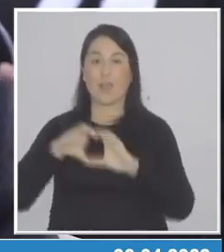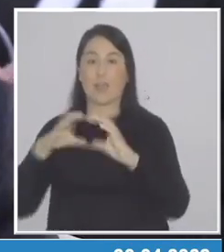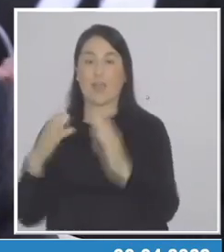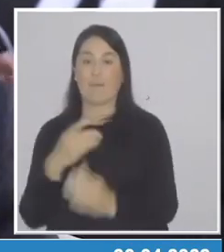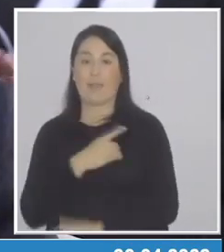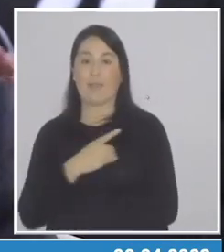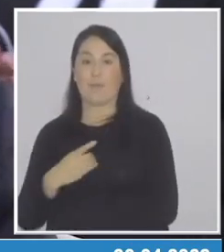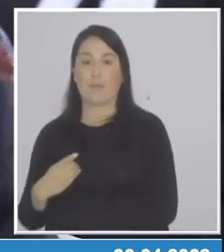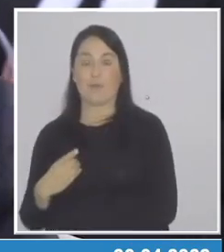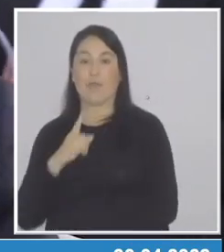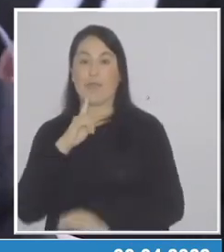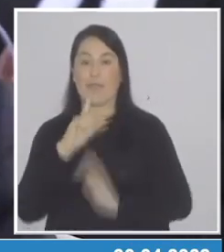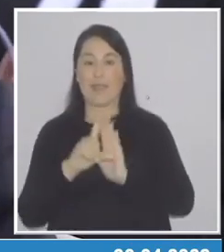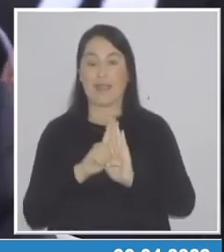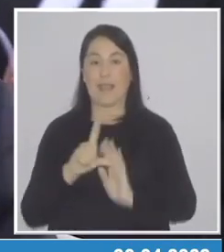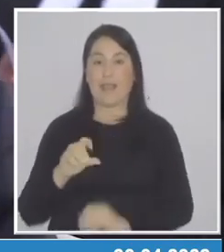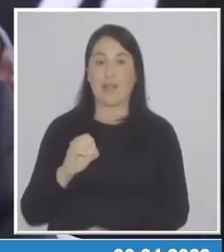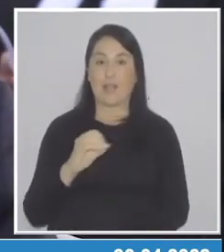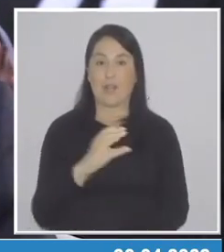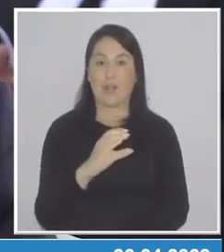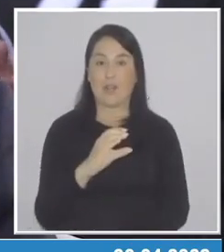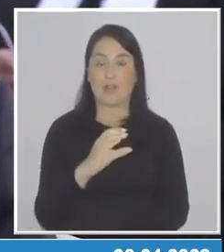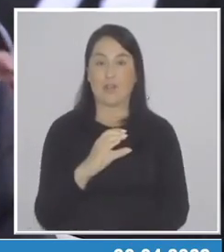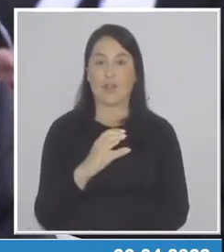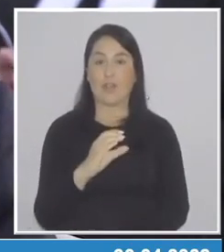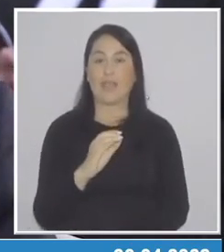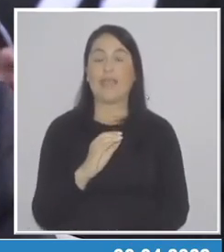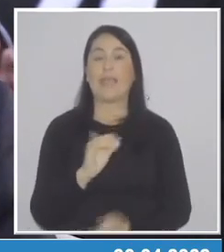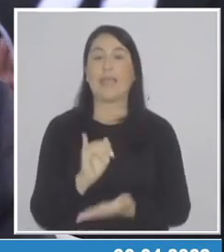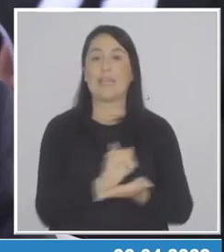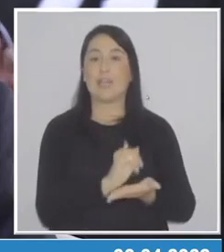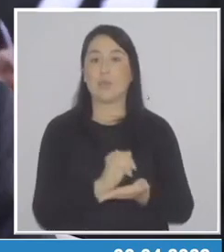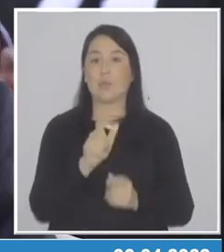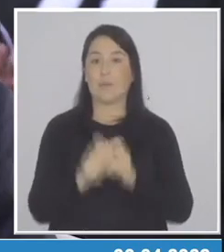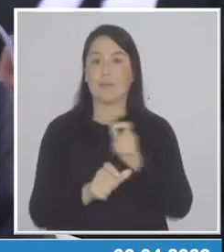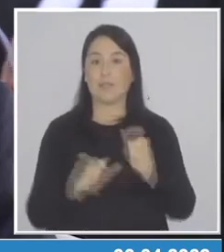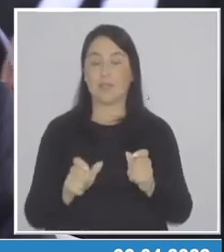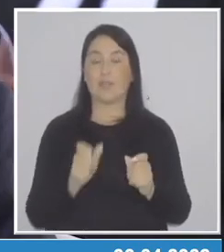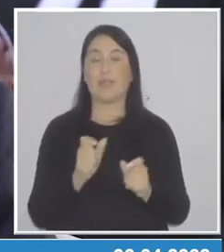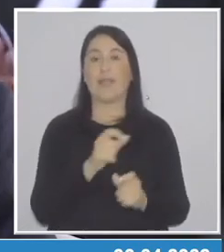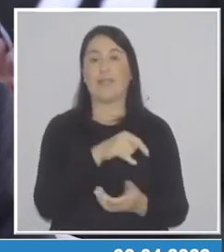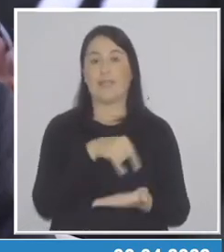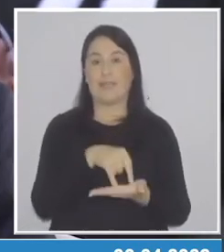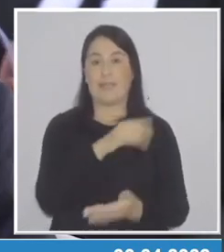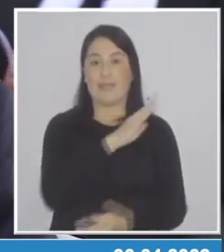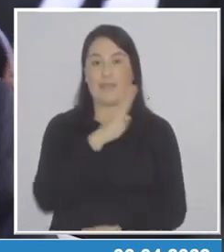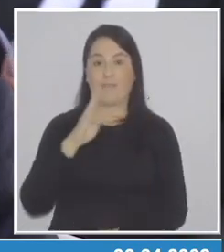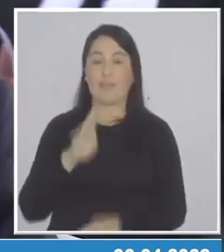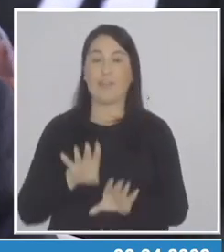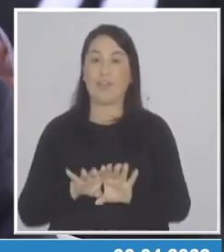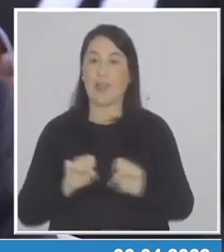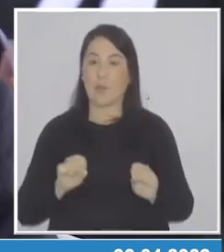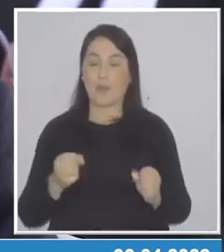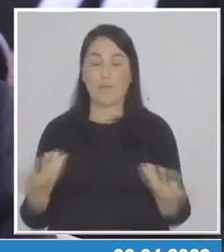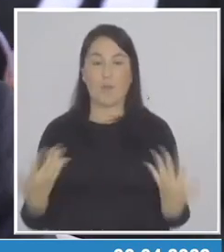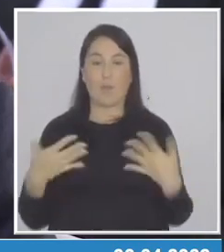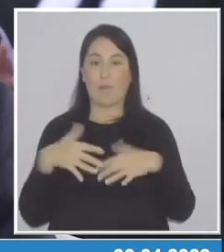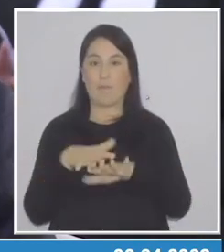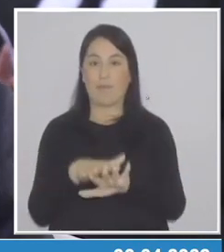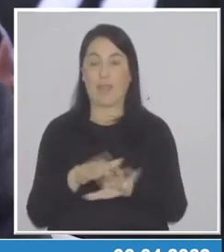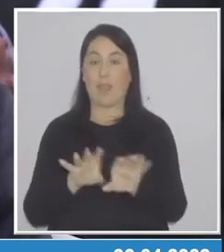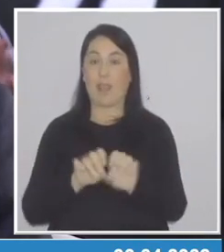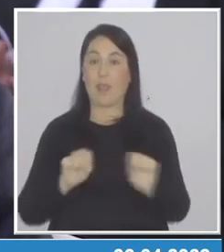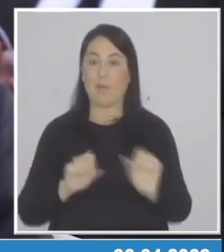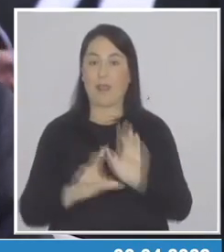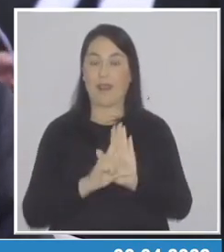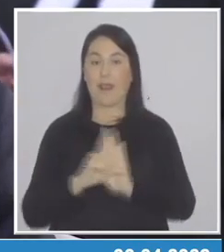contenida en la Ley Orgánica, el Estatuto del Personal de la Biblioteca del Congreso Nacional y el Acuerdo Complementario. De acuerdo a la Ley Orgánica y